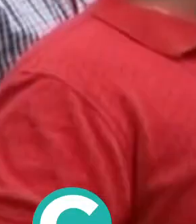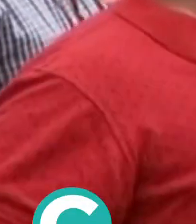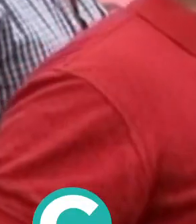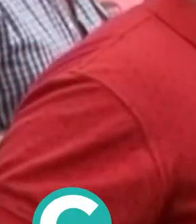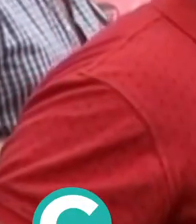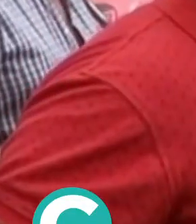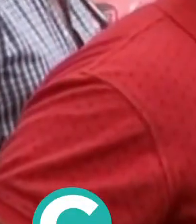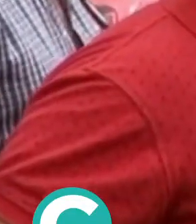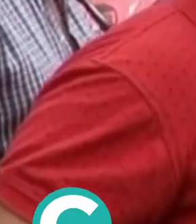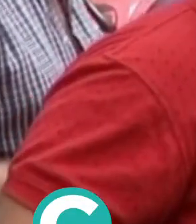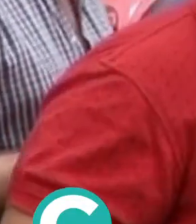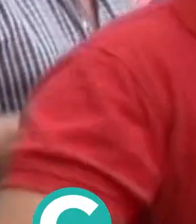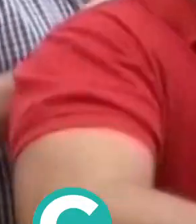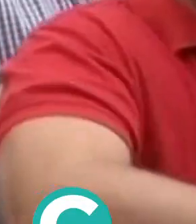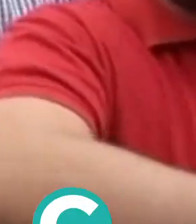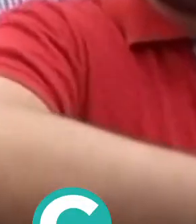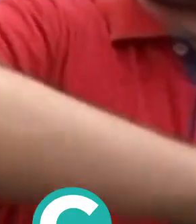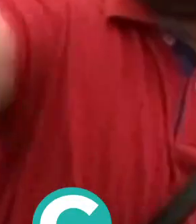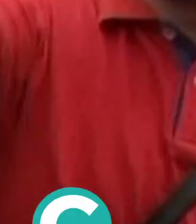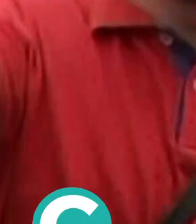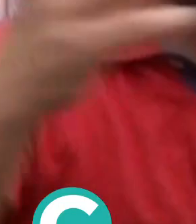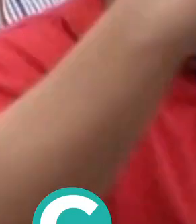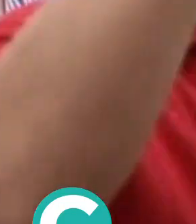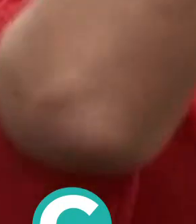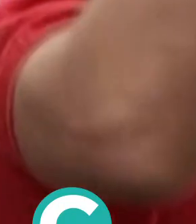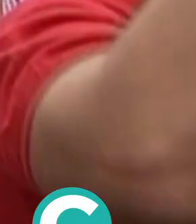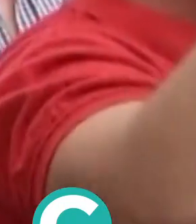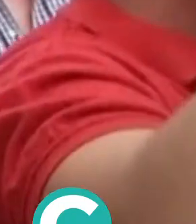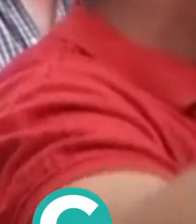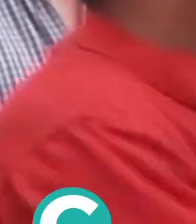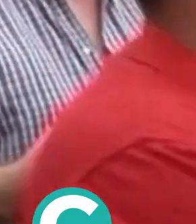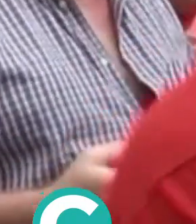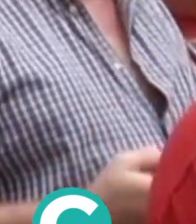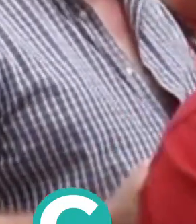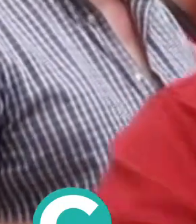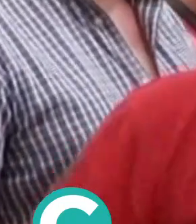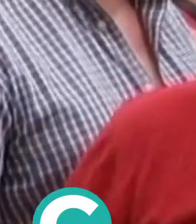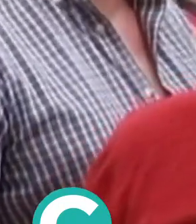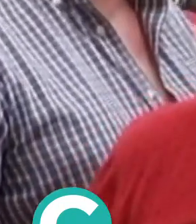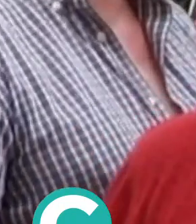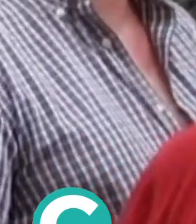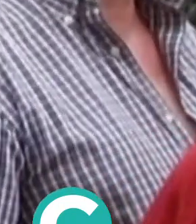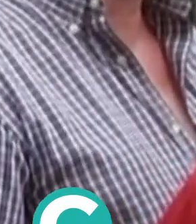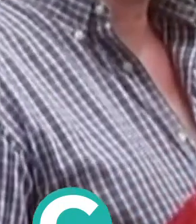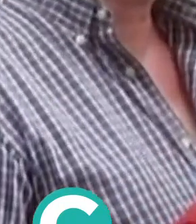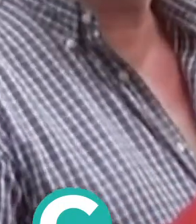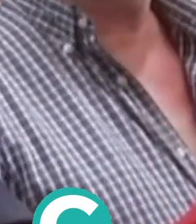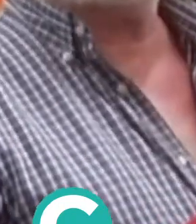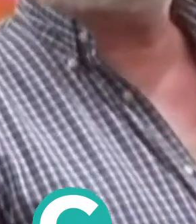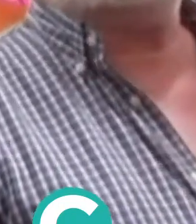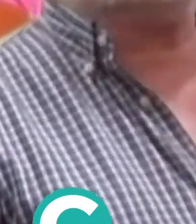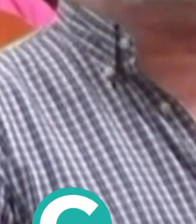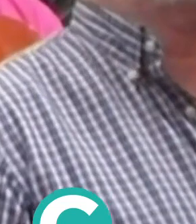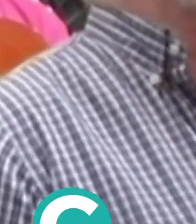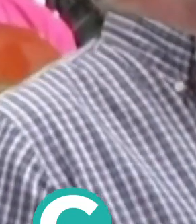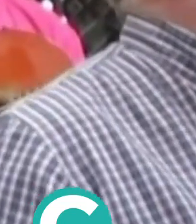¿Quién sabe si al imprudente que se le ocurrió jugar con fuego donde nada dio?